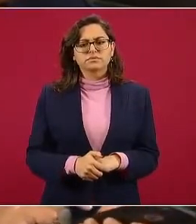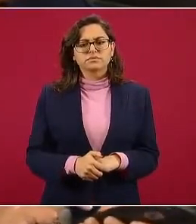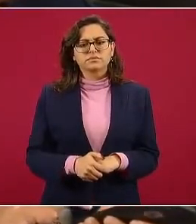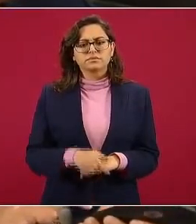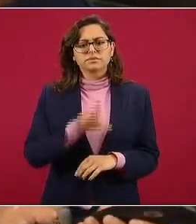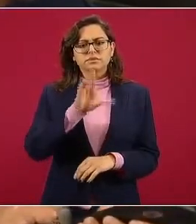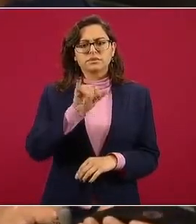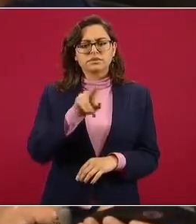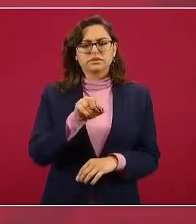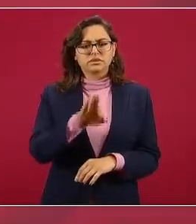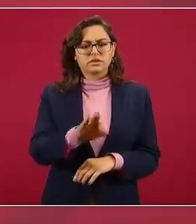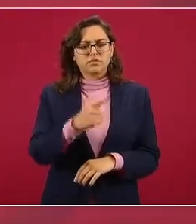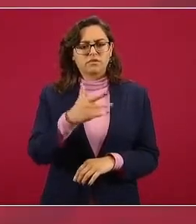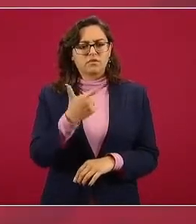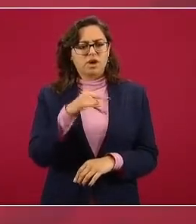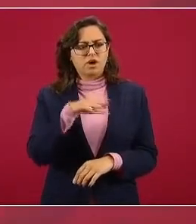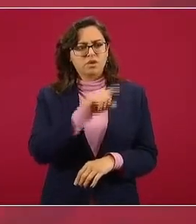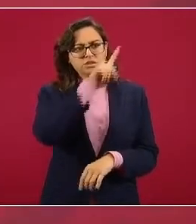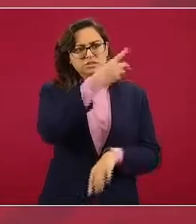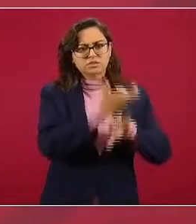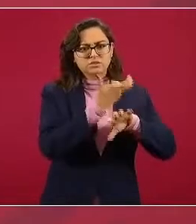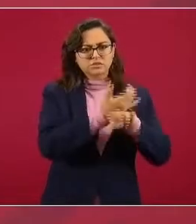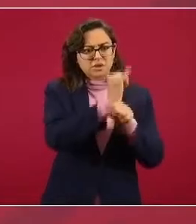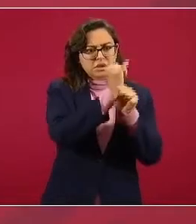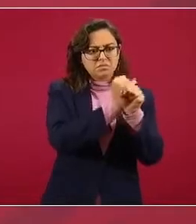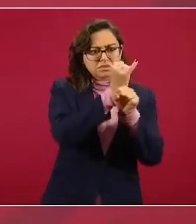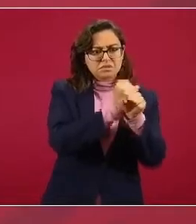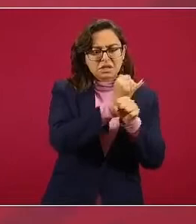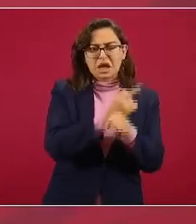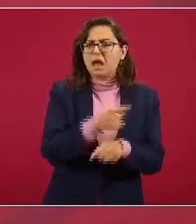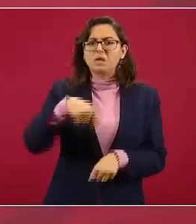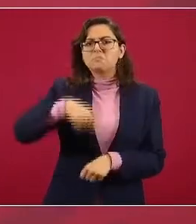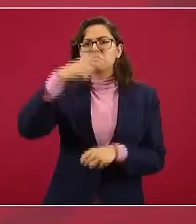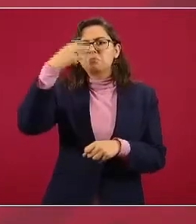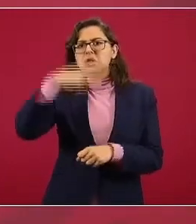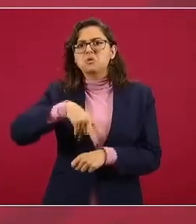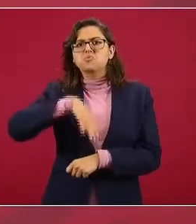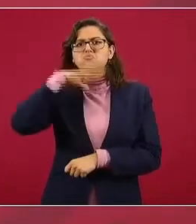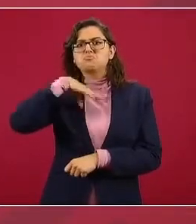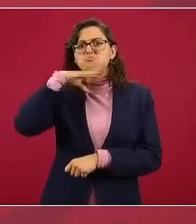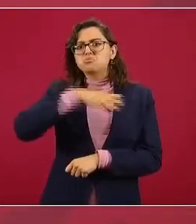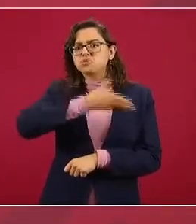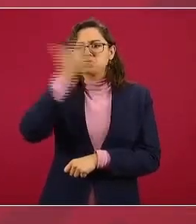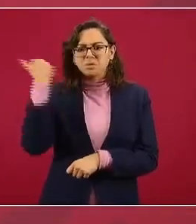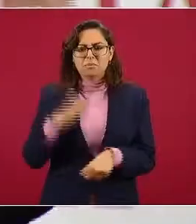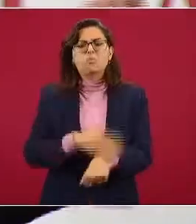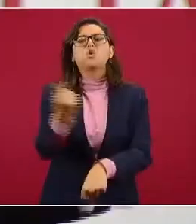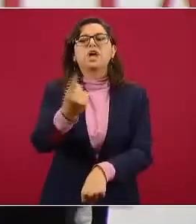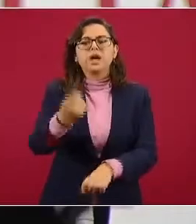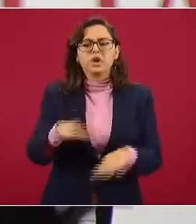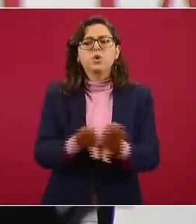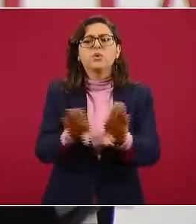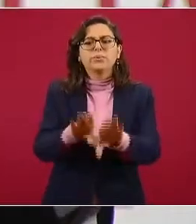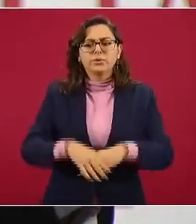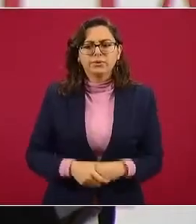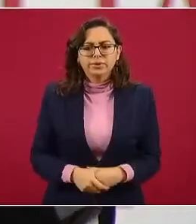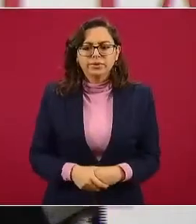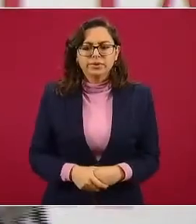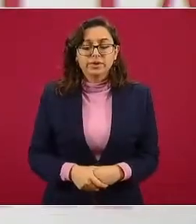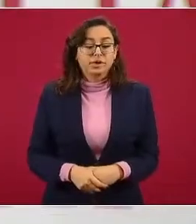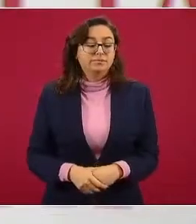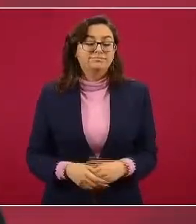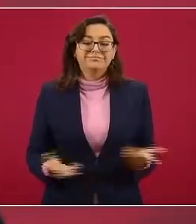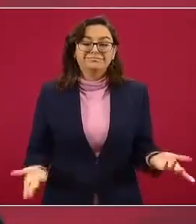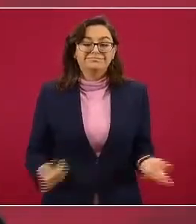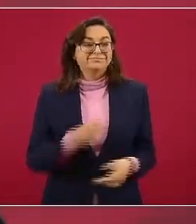contra de Cienfuegos? Bueno, porque no nos las habían compartido, así de sencillo, y si no tuviésemos razón en plantearlo,